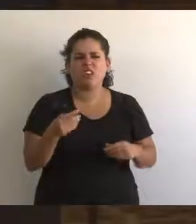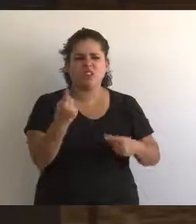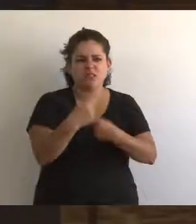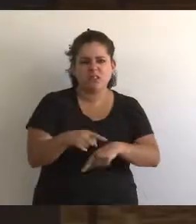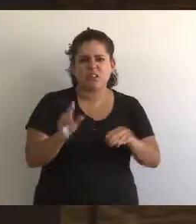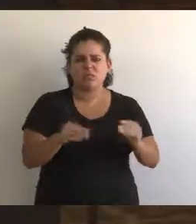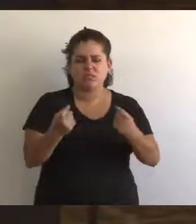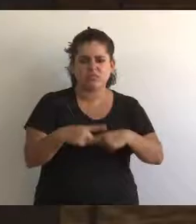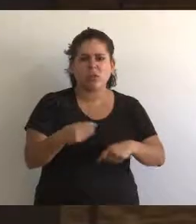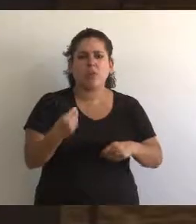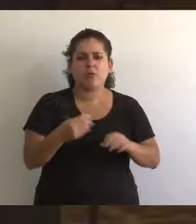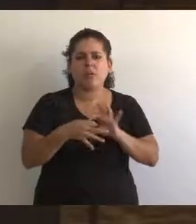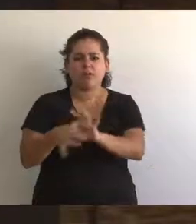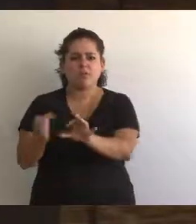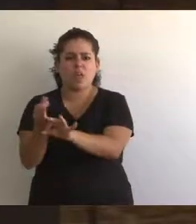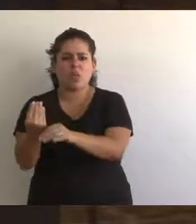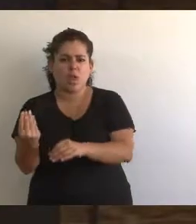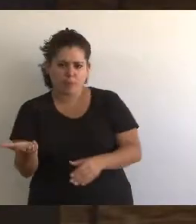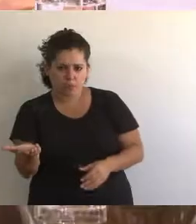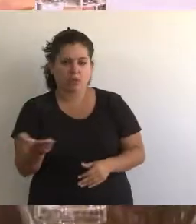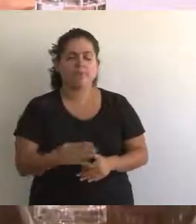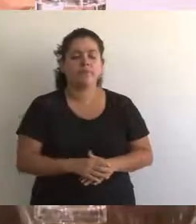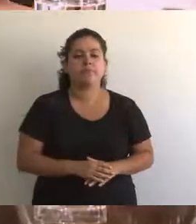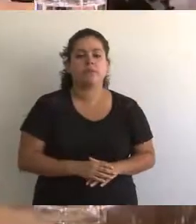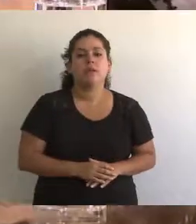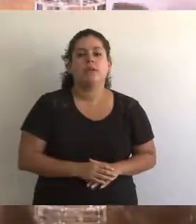¿Por qué el tratamiento y por qué las escuelas?